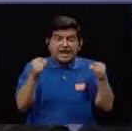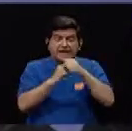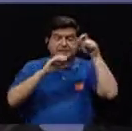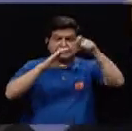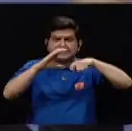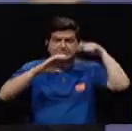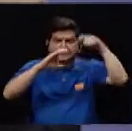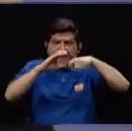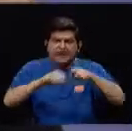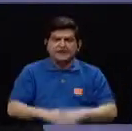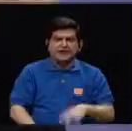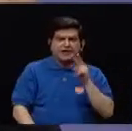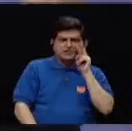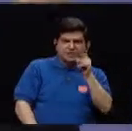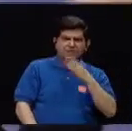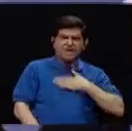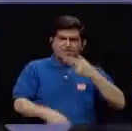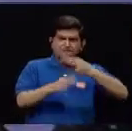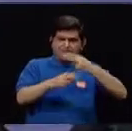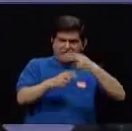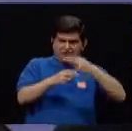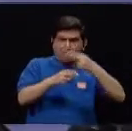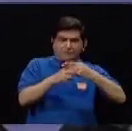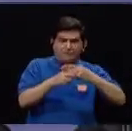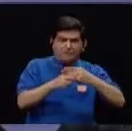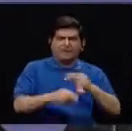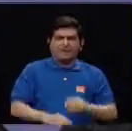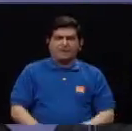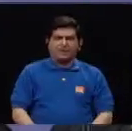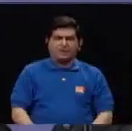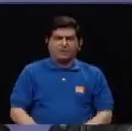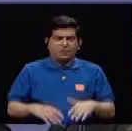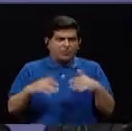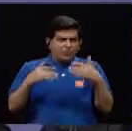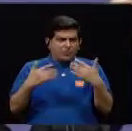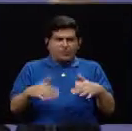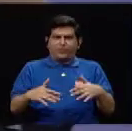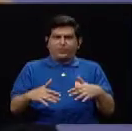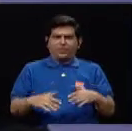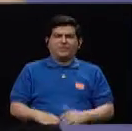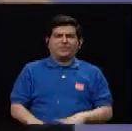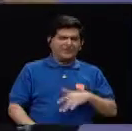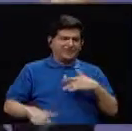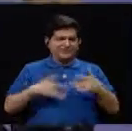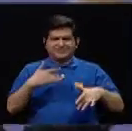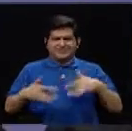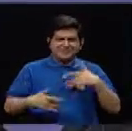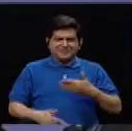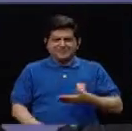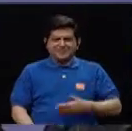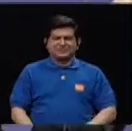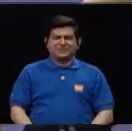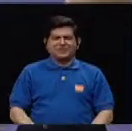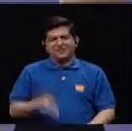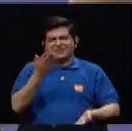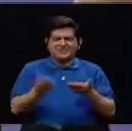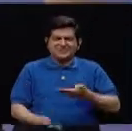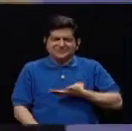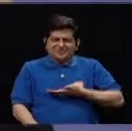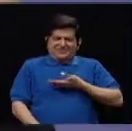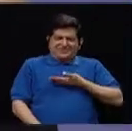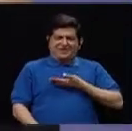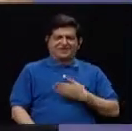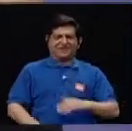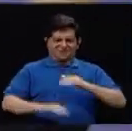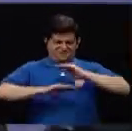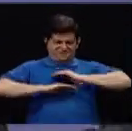de cine, y ver ahí mi nombre, ¿verdad? De ahí pues esa cuota de ego que tenemos todos, pues, claro.